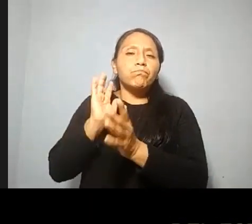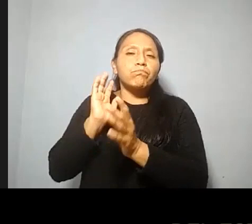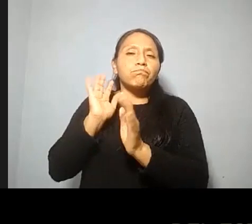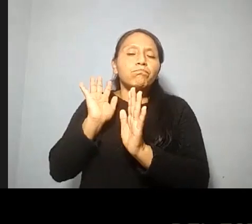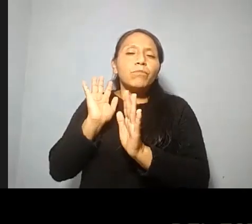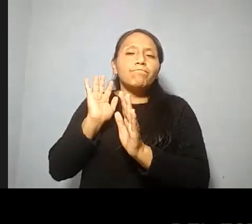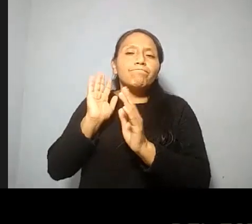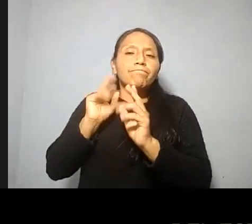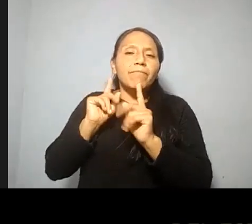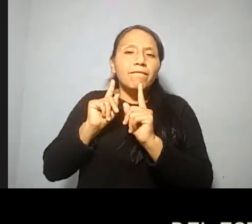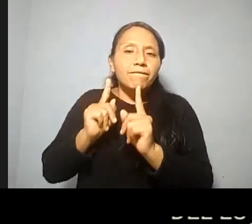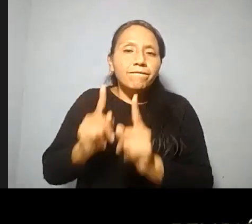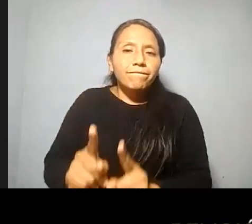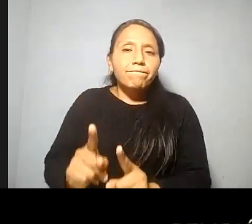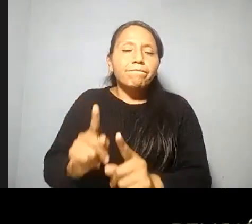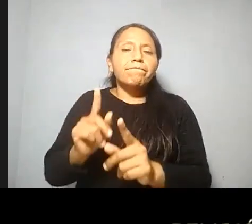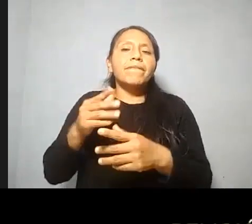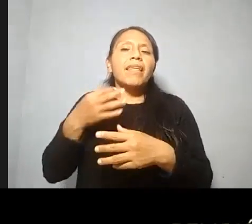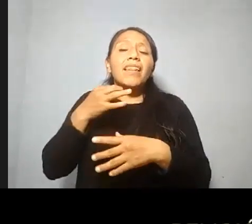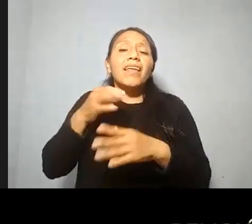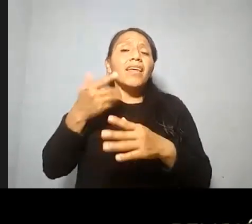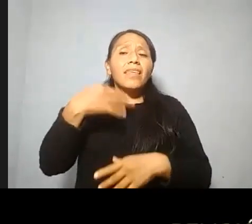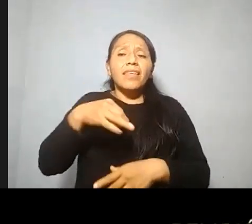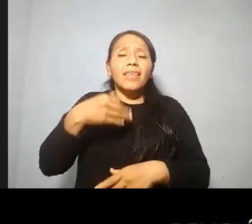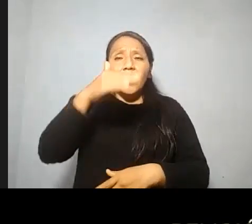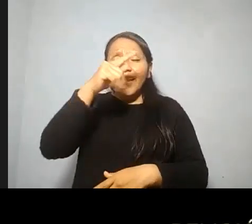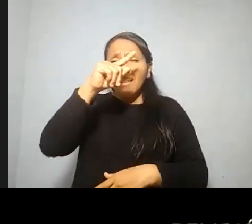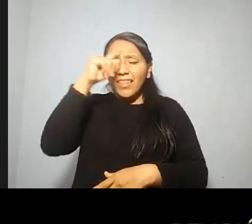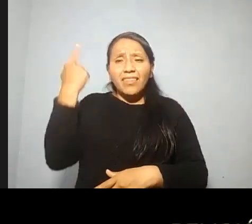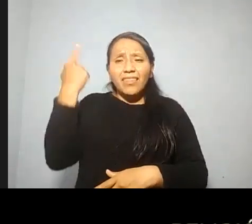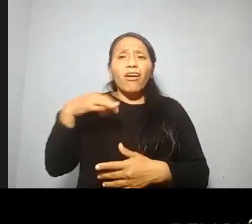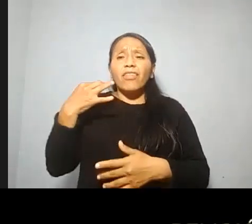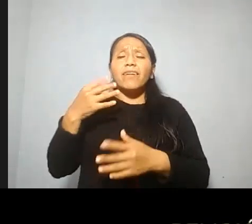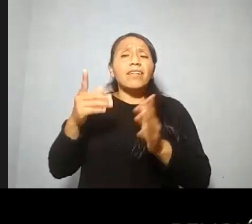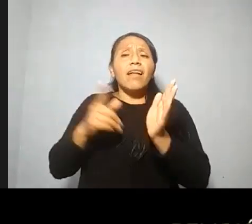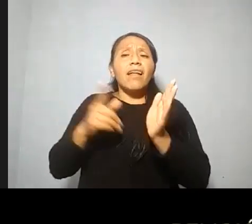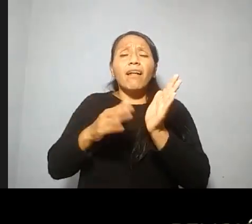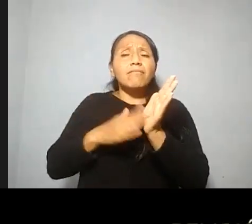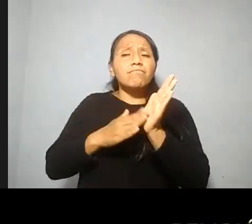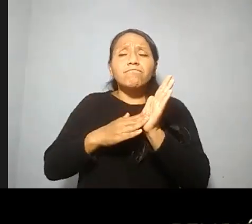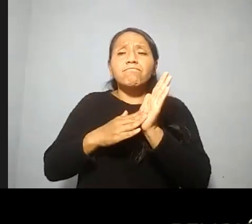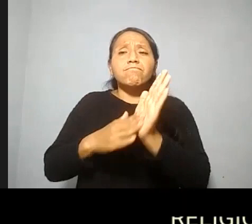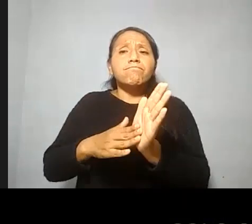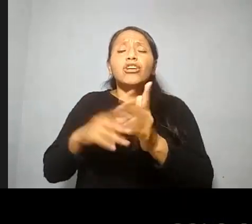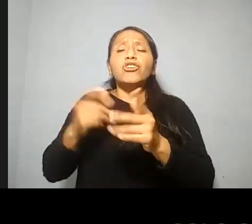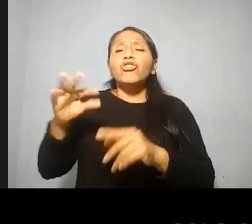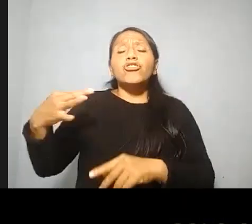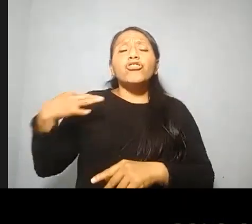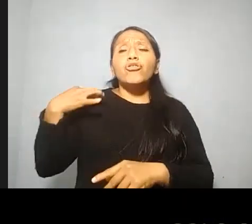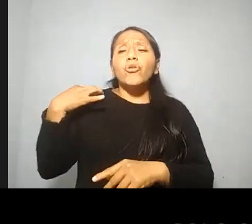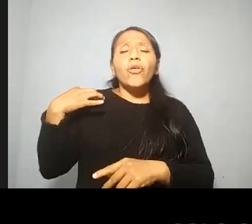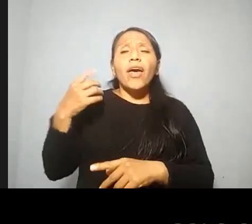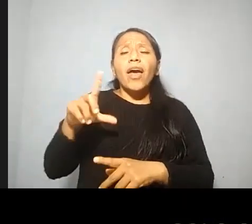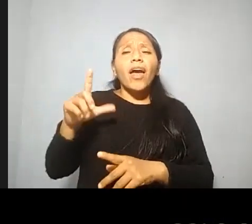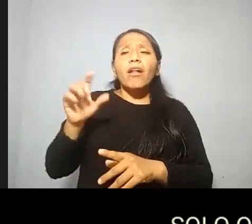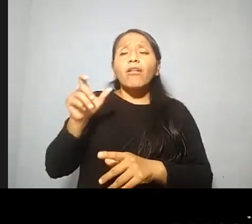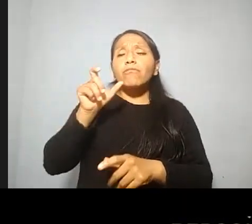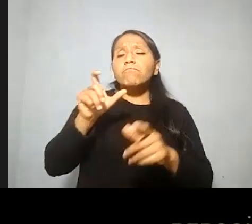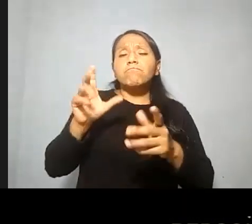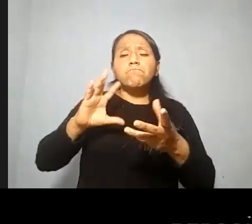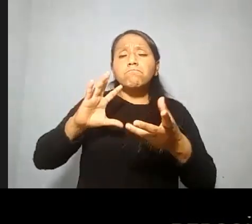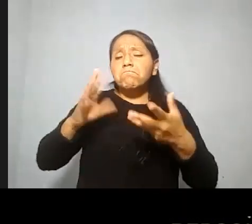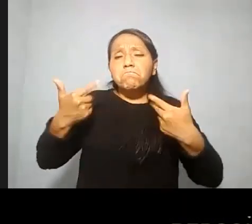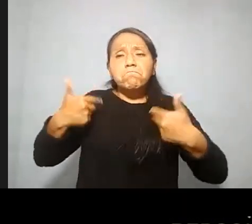El Estado debía ser garante de que sus ciudadanos no sean deformes, ya que en